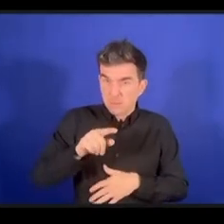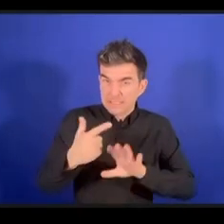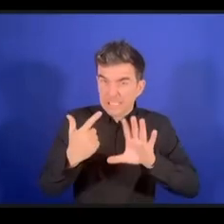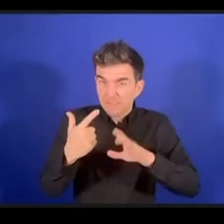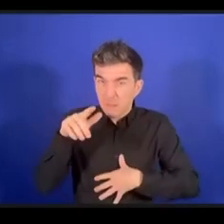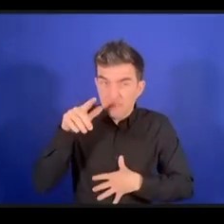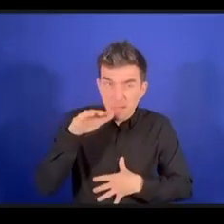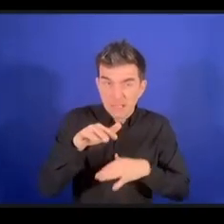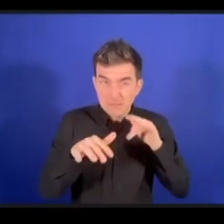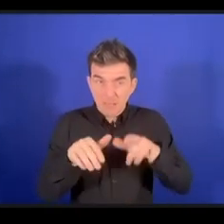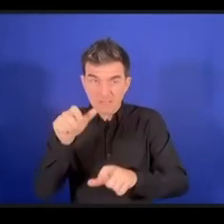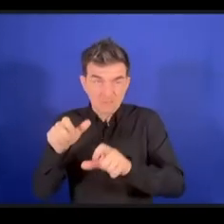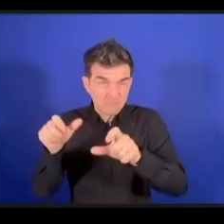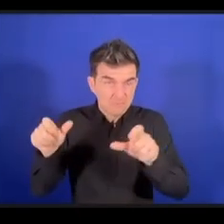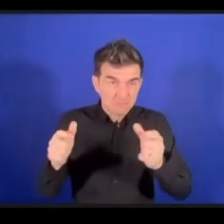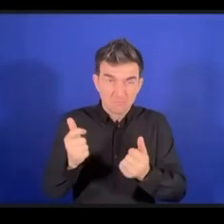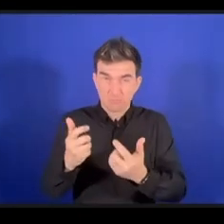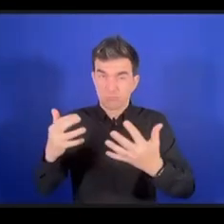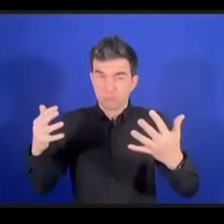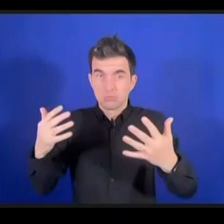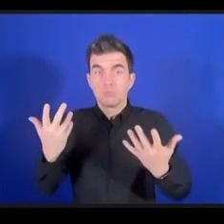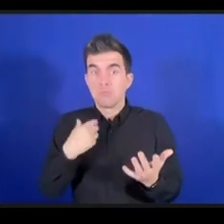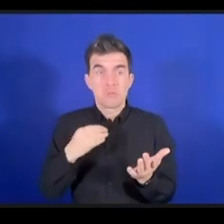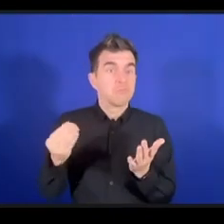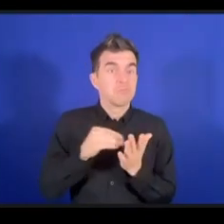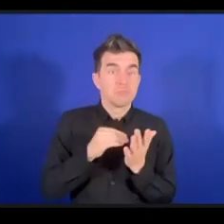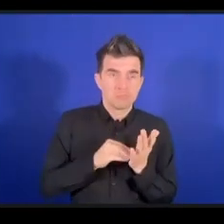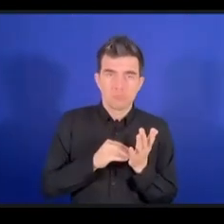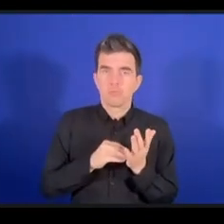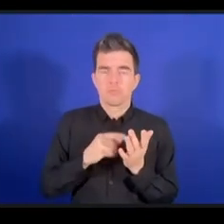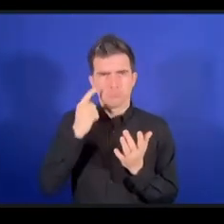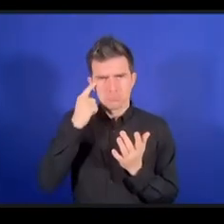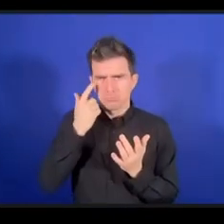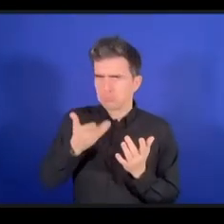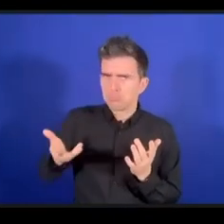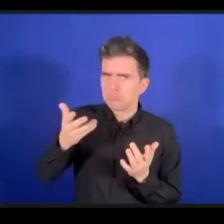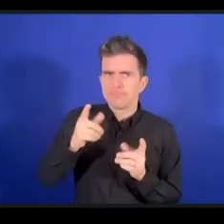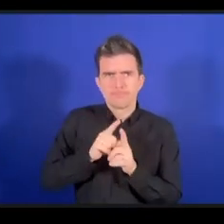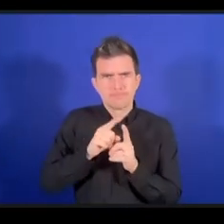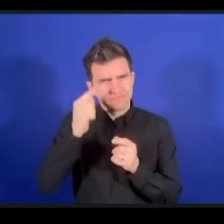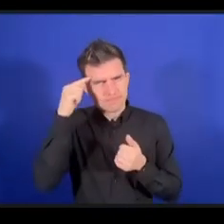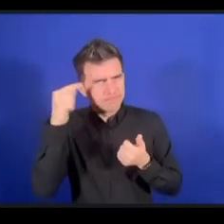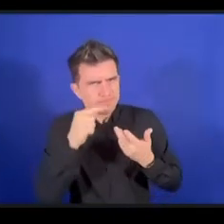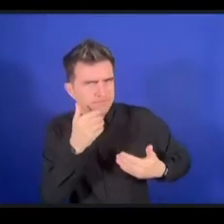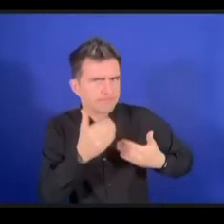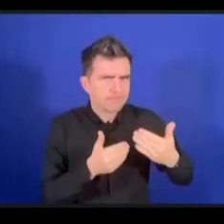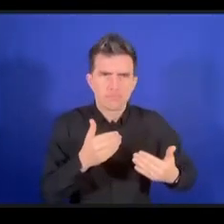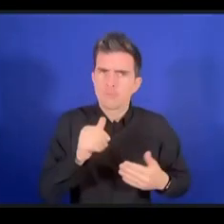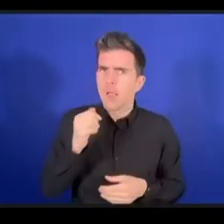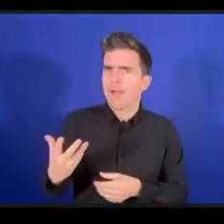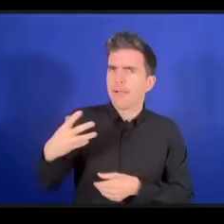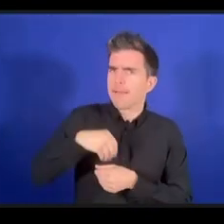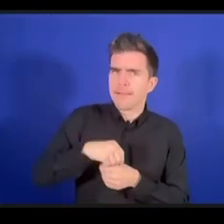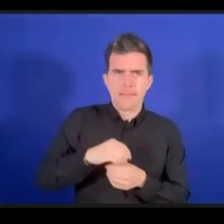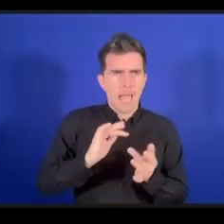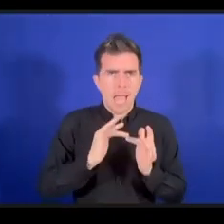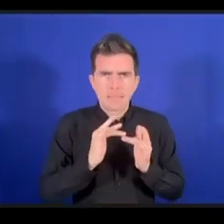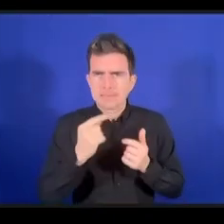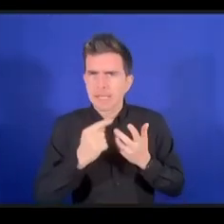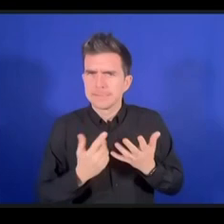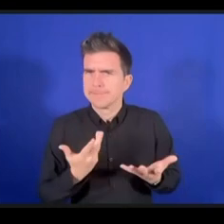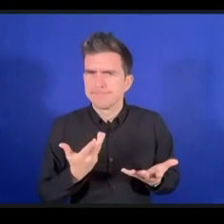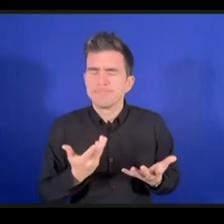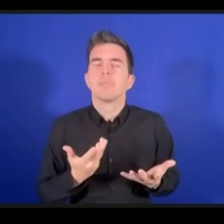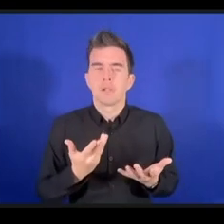internet y la coalición dinámica sobre accesibilidad y discapacidades tiene otra